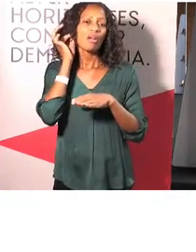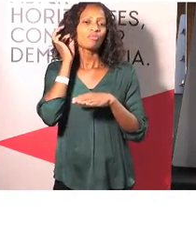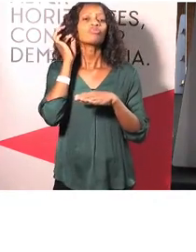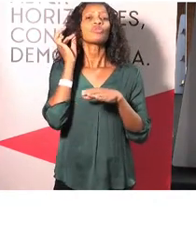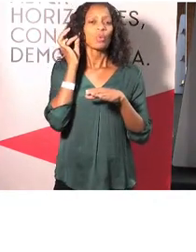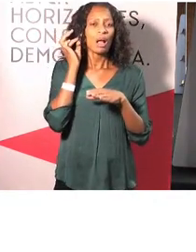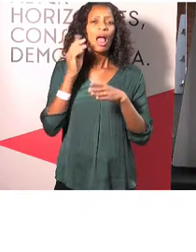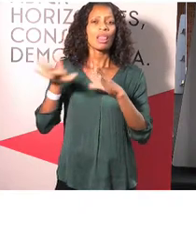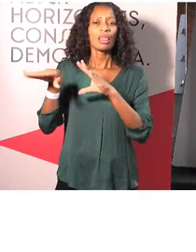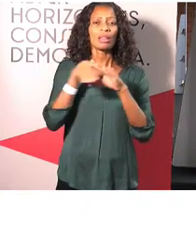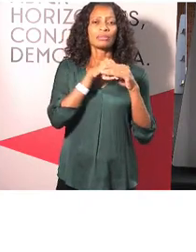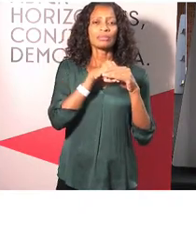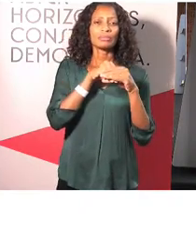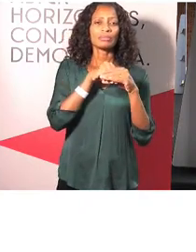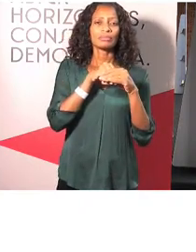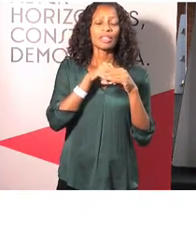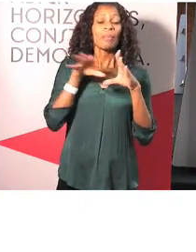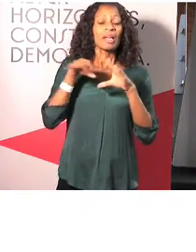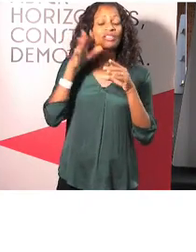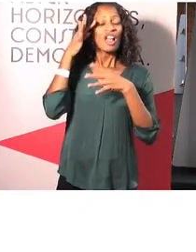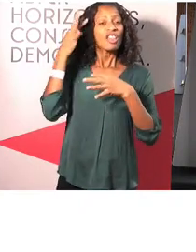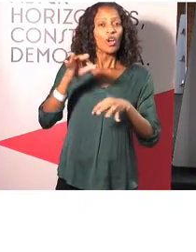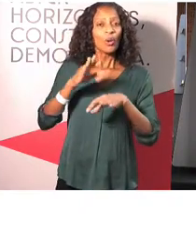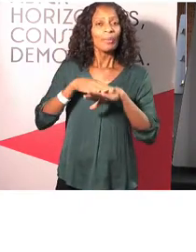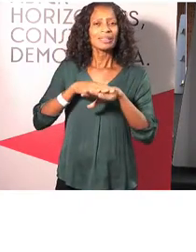de primero, ¿no? Primera dimensión.